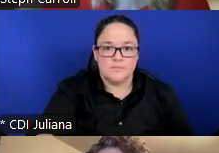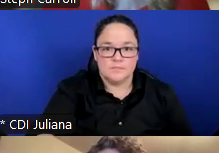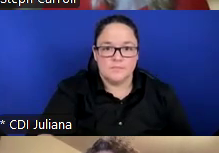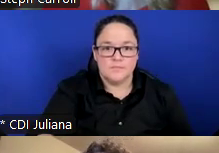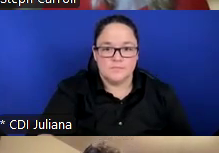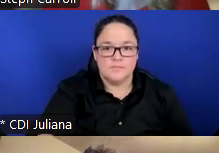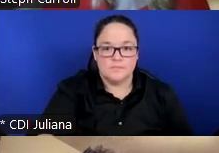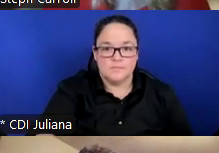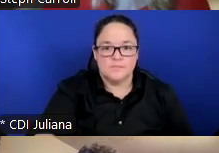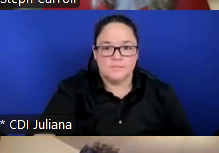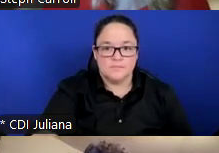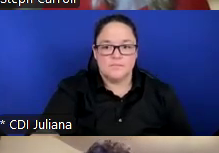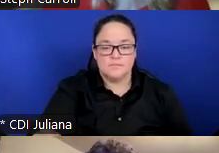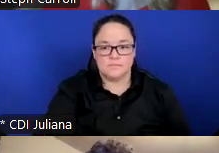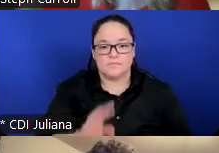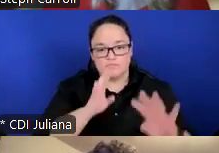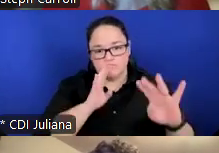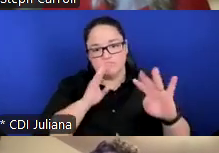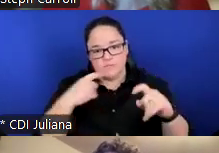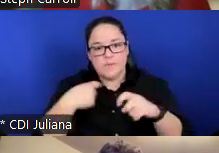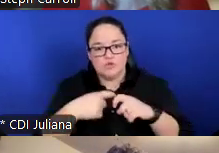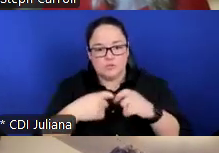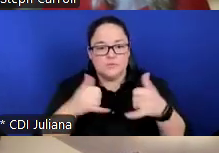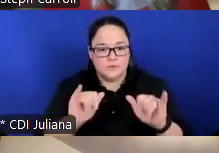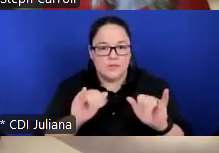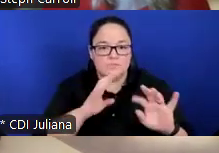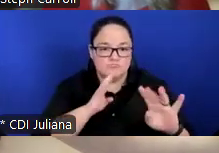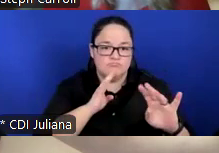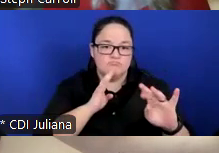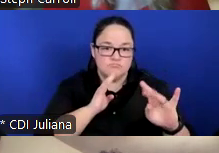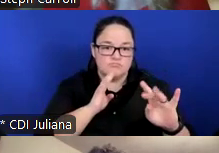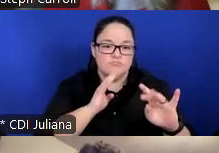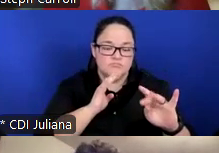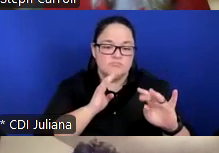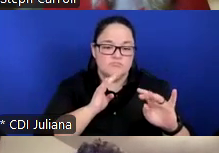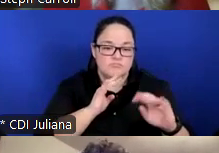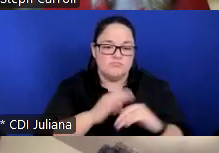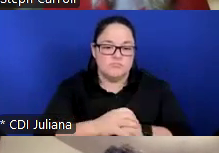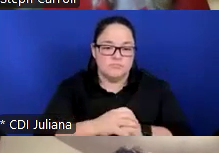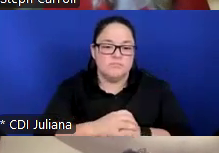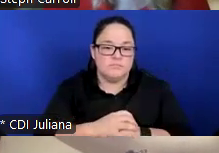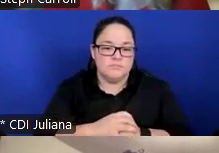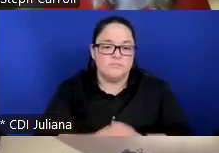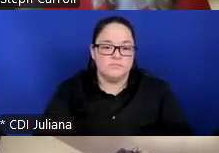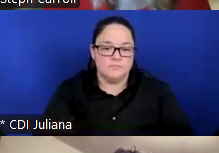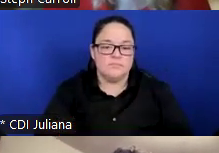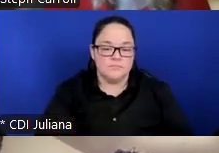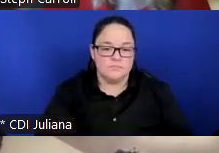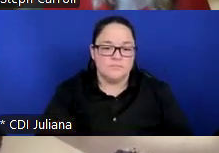la presentación de Elizabeth González, pero en este momento vamos a empezar la orientación hacia la justicia del lenguaje.